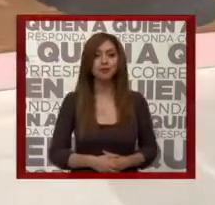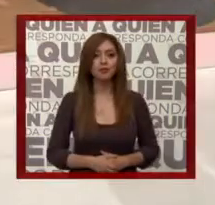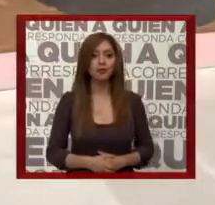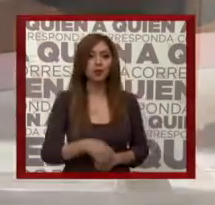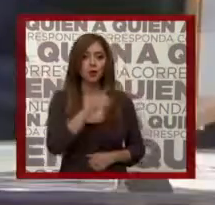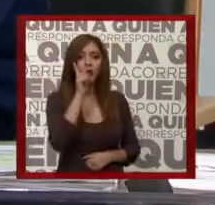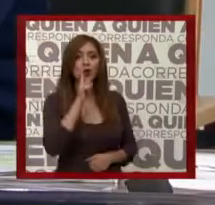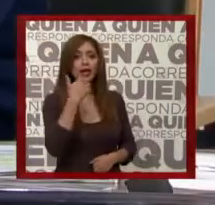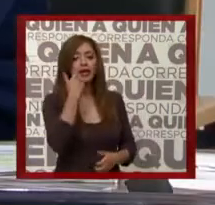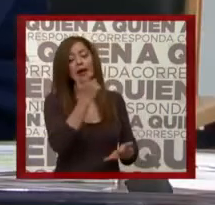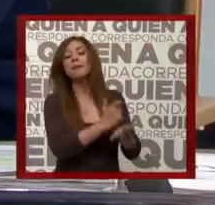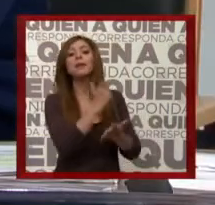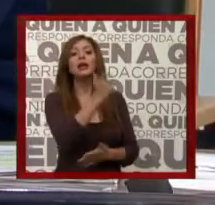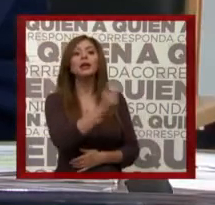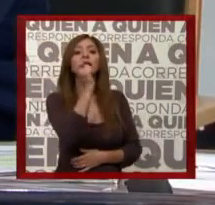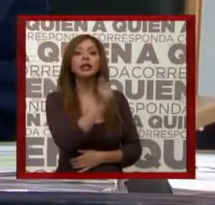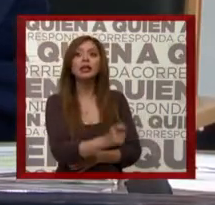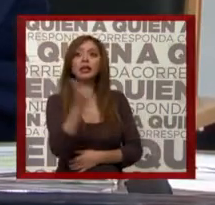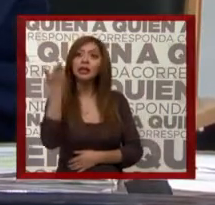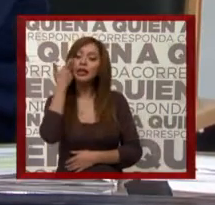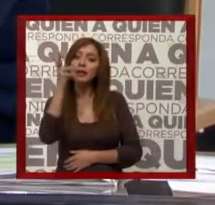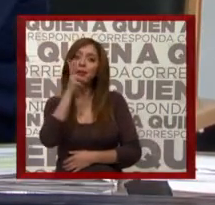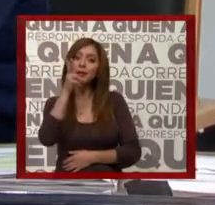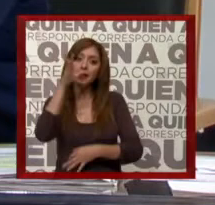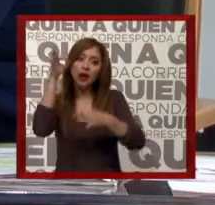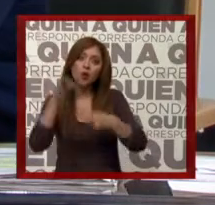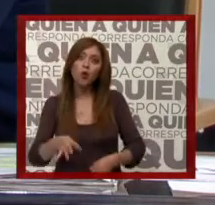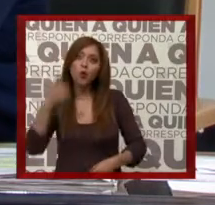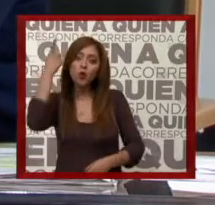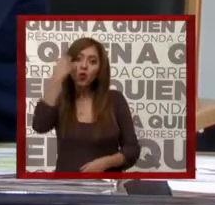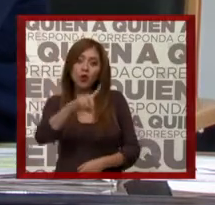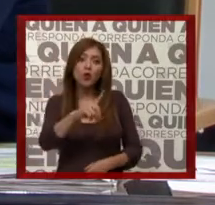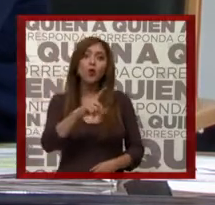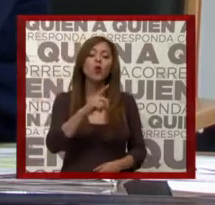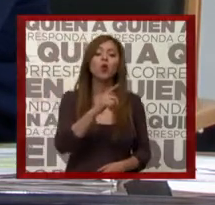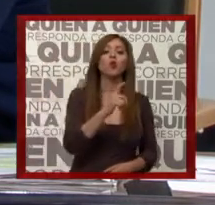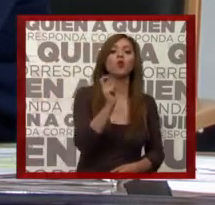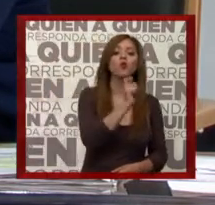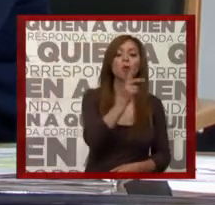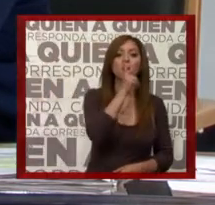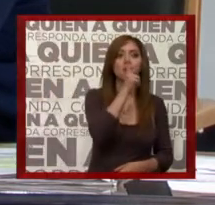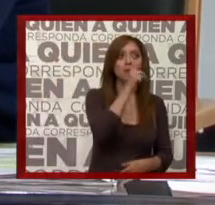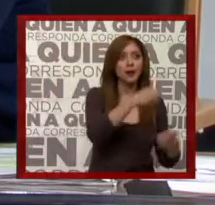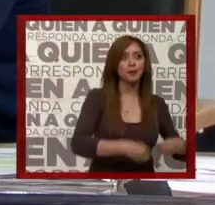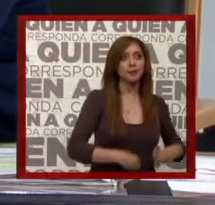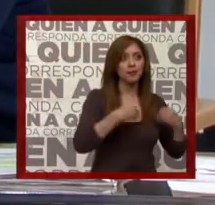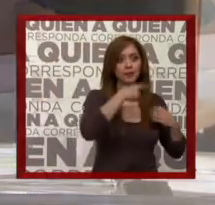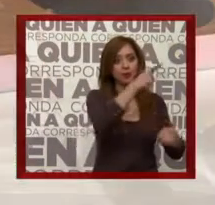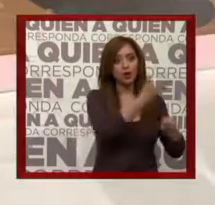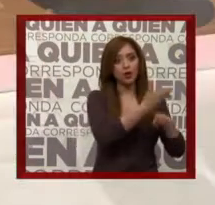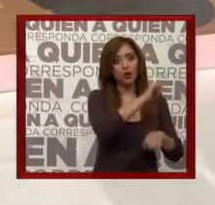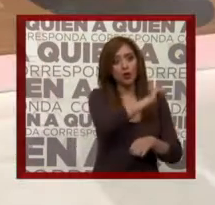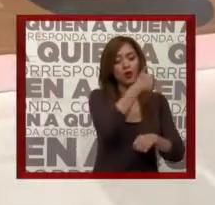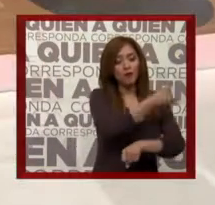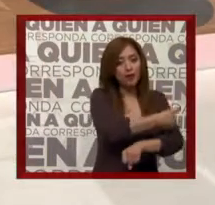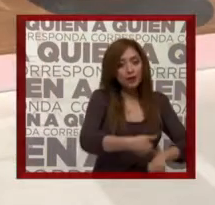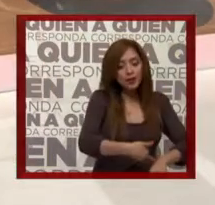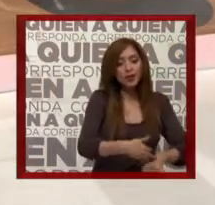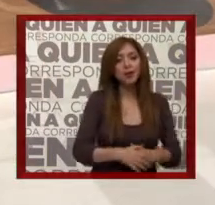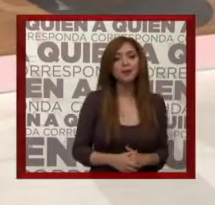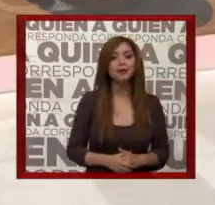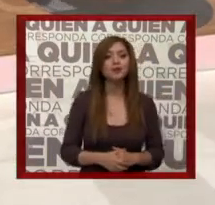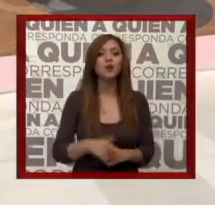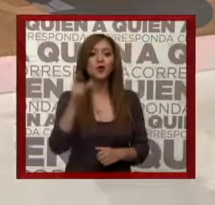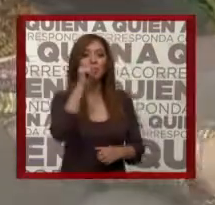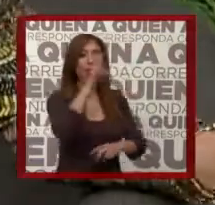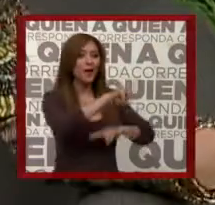propiedad? Quieren que el papá se quede con la propiedad. Que se quede con la propiedad. Cuando él vivía en Estados Unidos y... Con otra familia y todo. Nos contaron que cuando lo fueron a